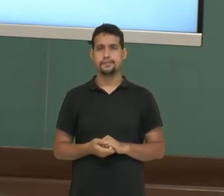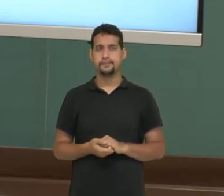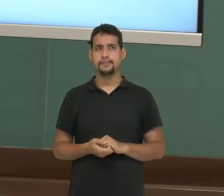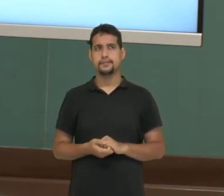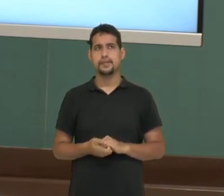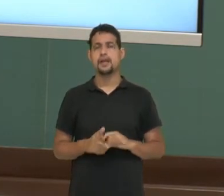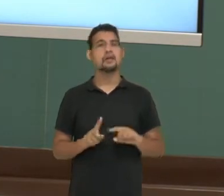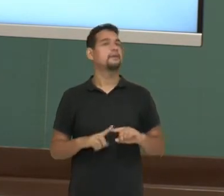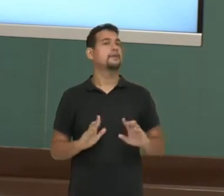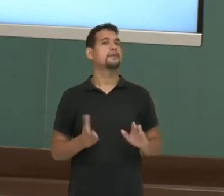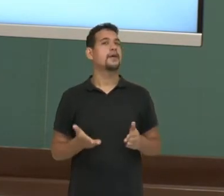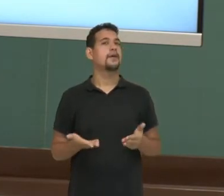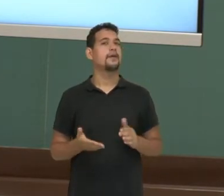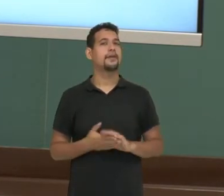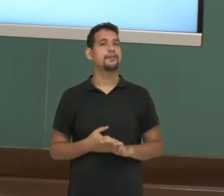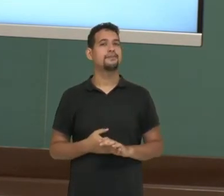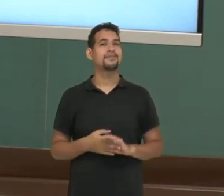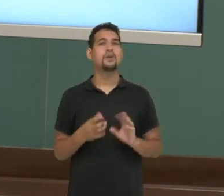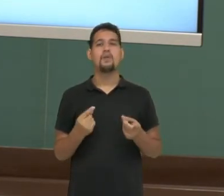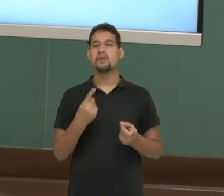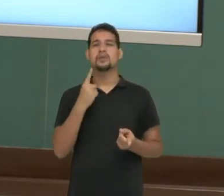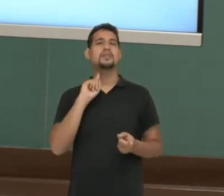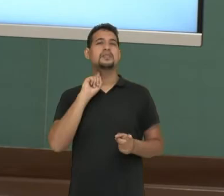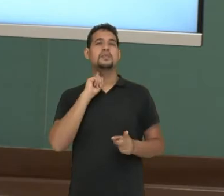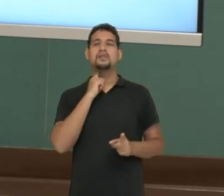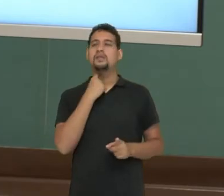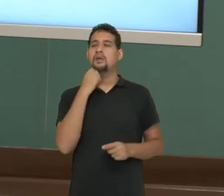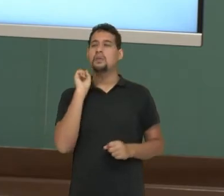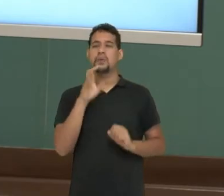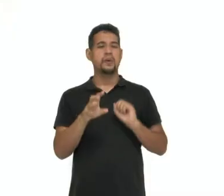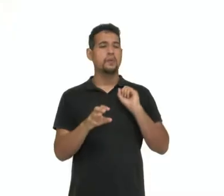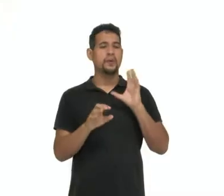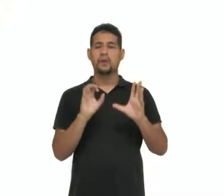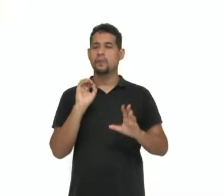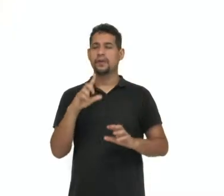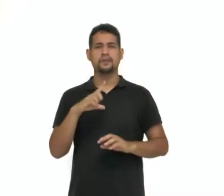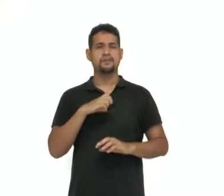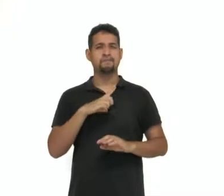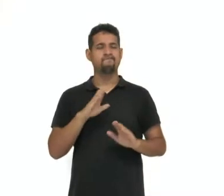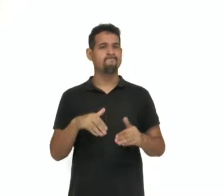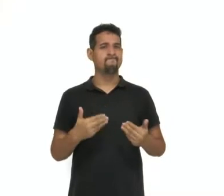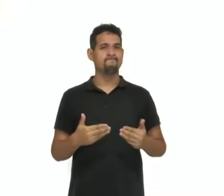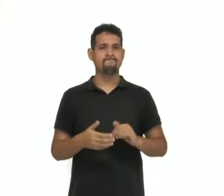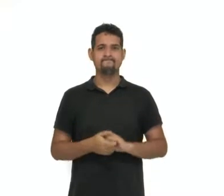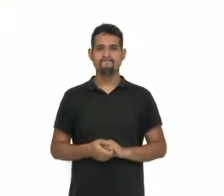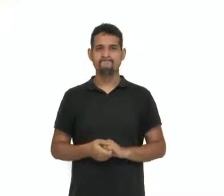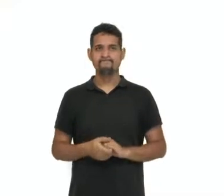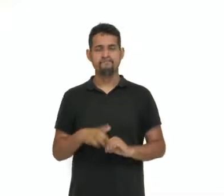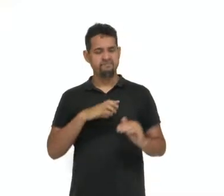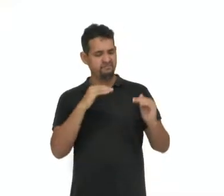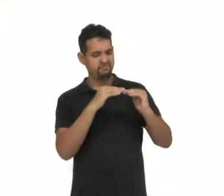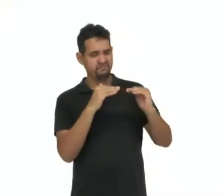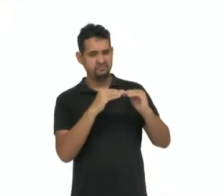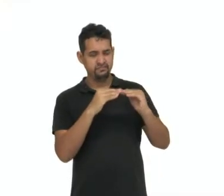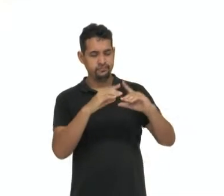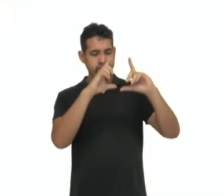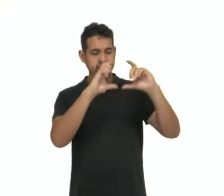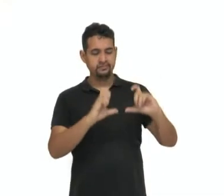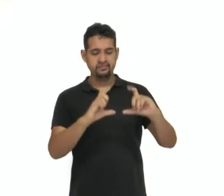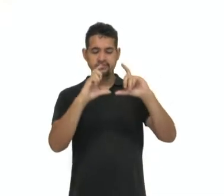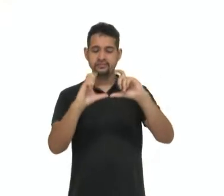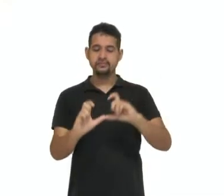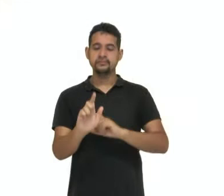Ay, ay, y ahora, tipos de contaminaciones. ¿Cuáles son los tipos de contaminaciones? ¿Está de acuerdo con